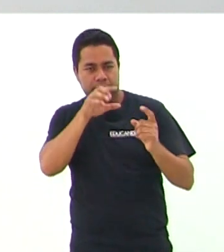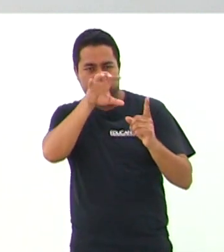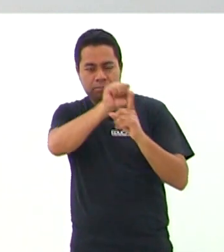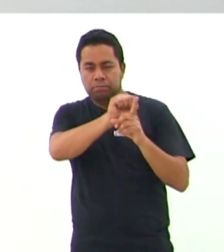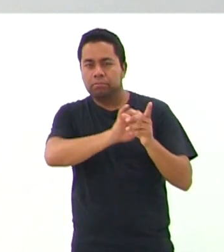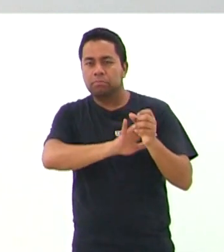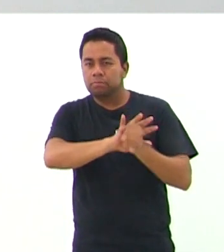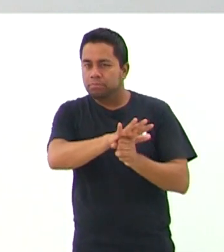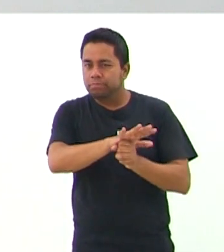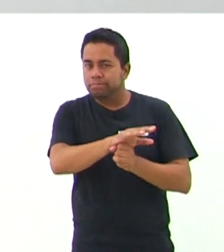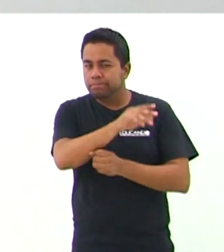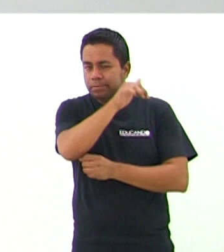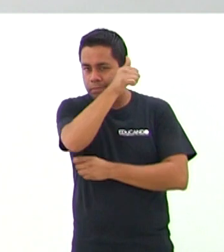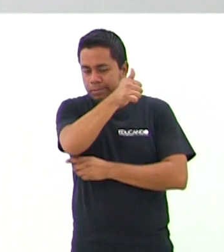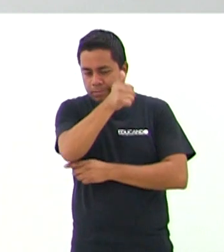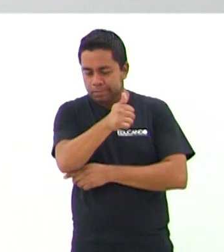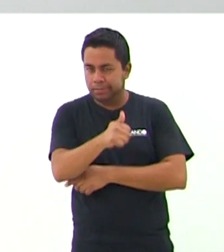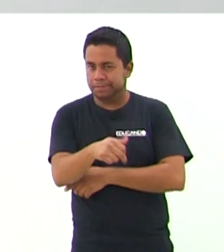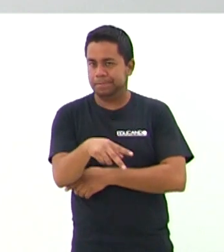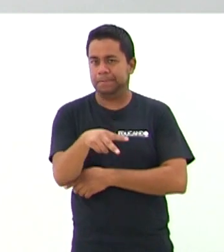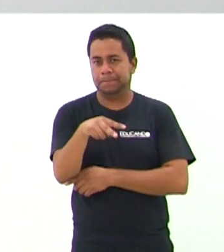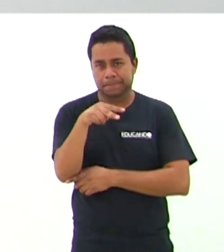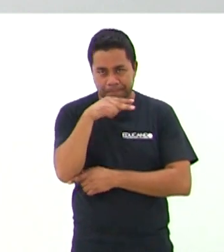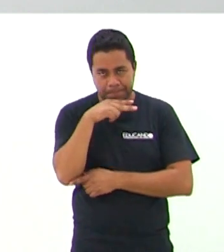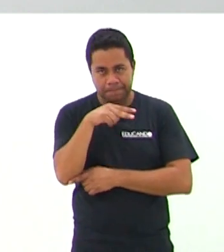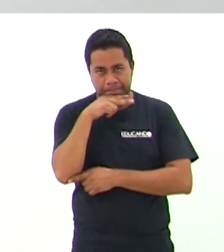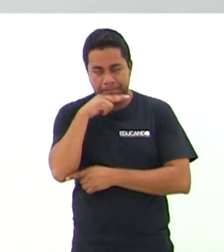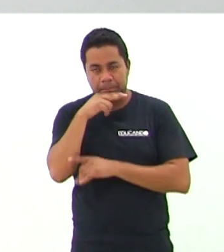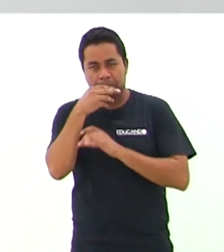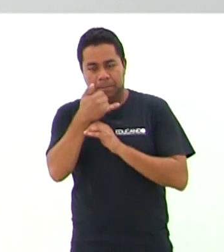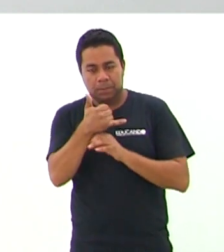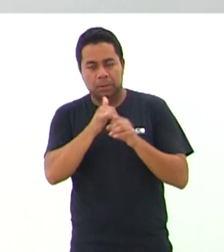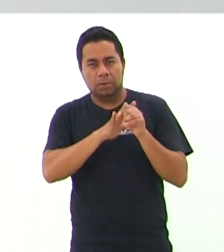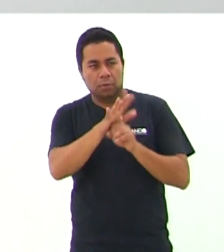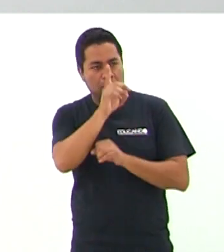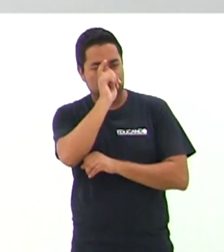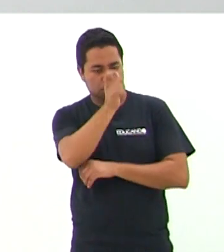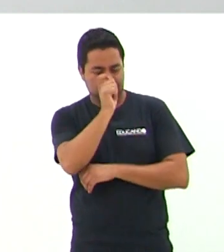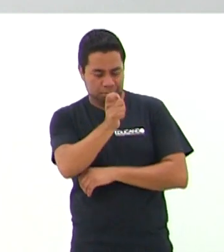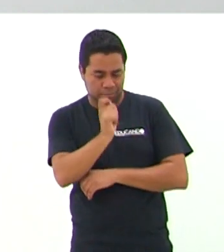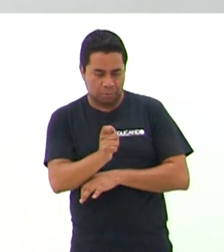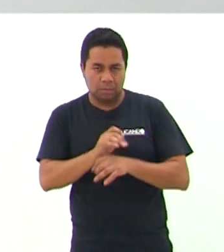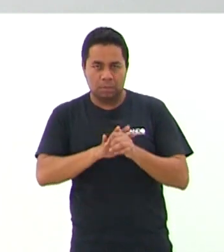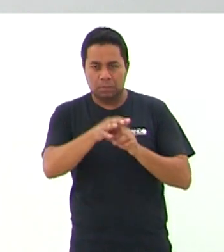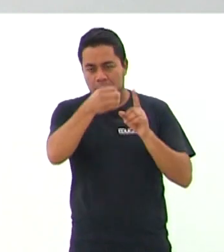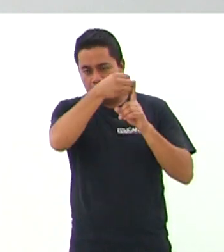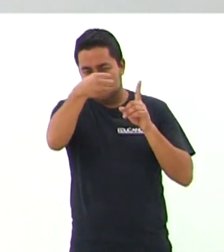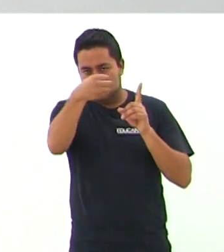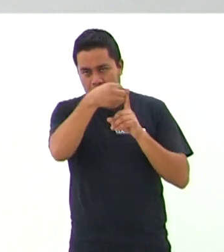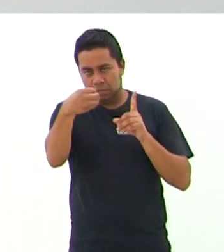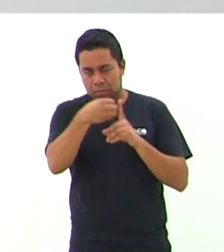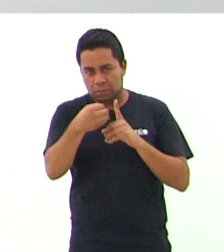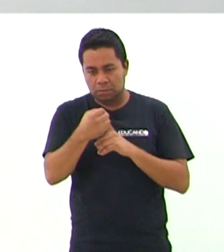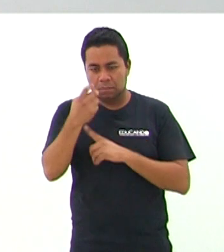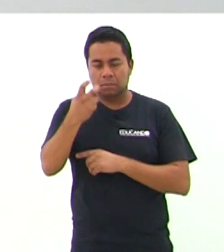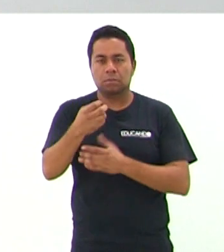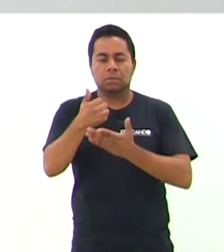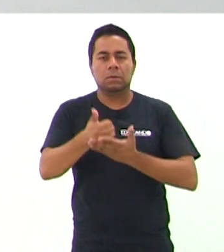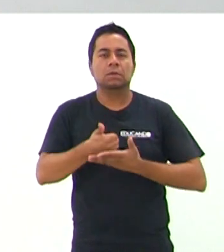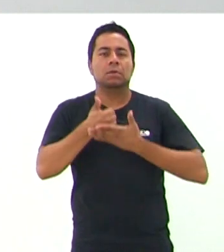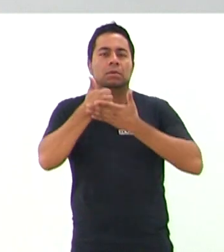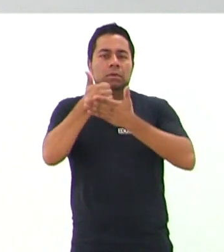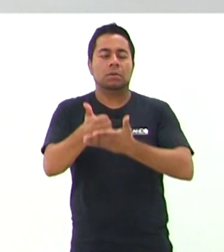cada uno de los verbos y el significado de cada una de las oraciones, la cual nos va a